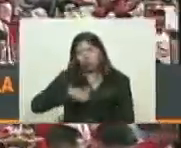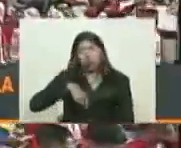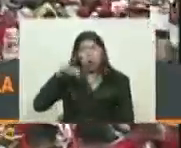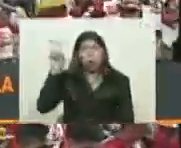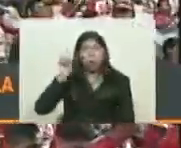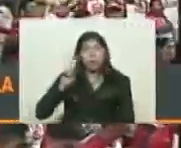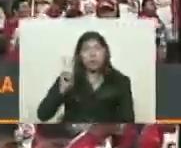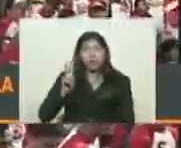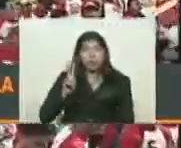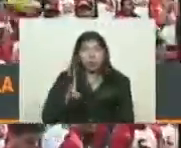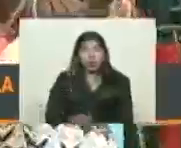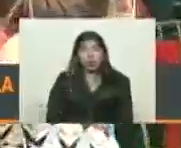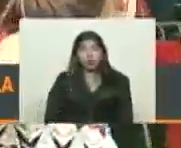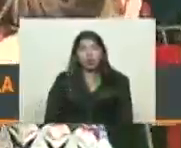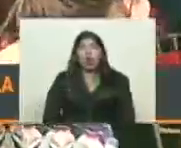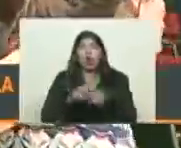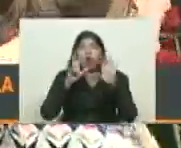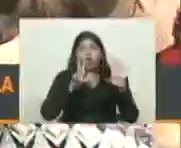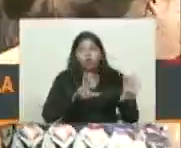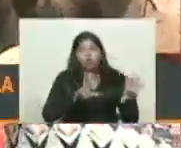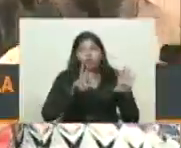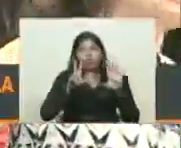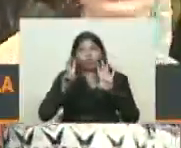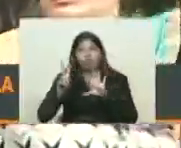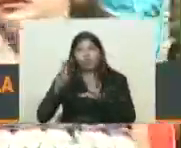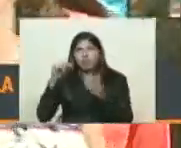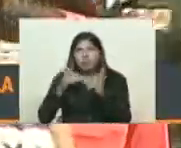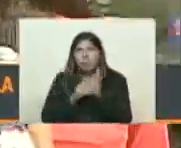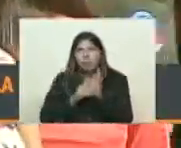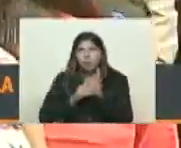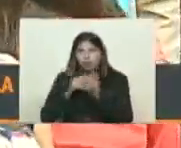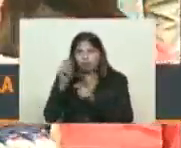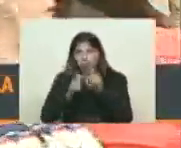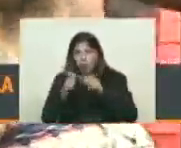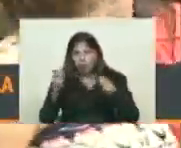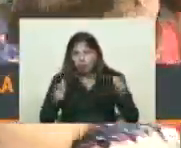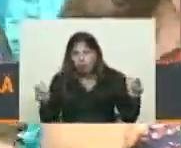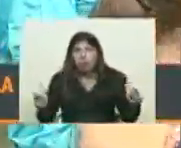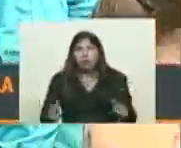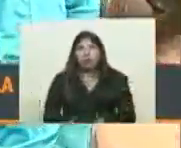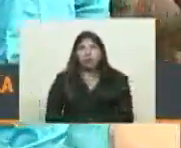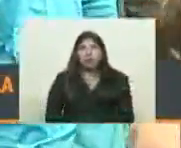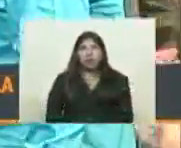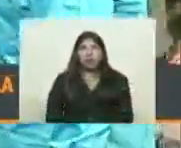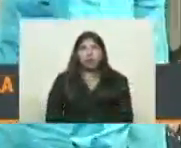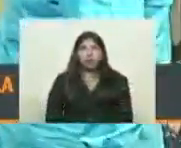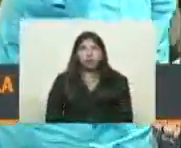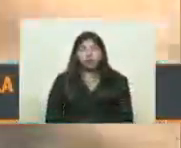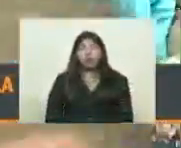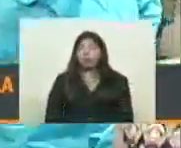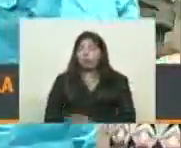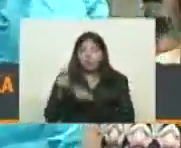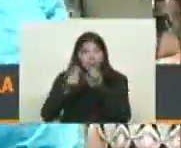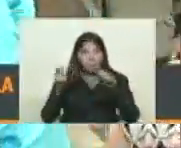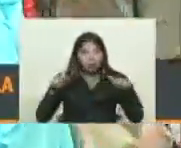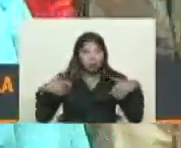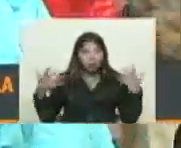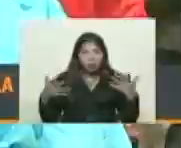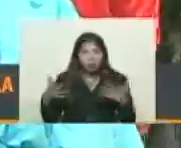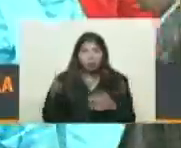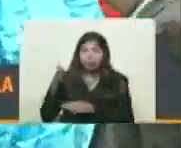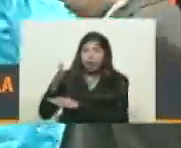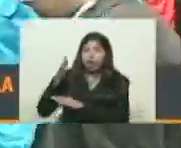de 87 mil brigadistas en el territorio nacional. Se han dedicado los brigadistas a recorrer